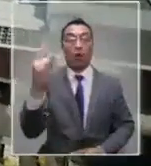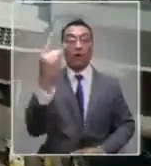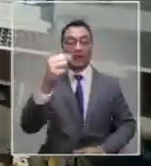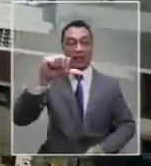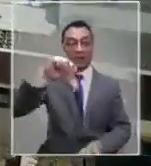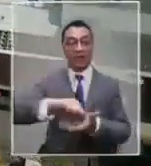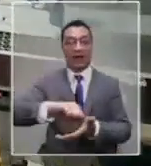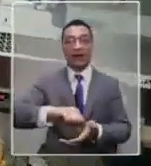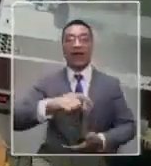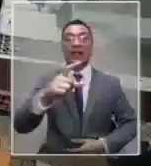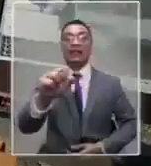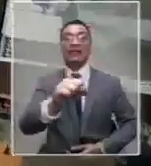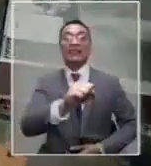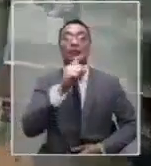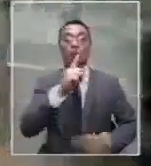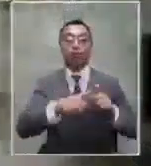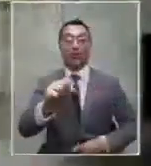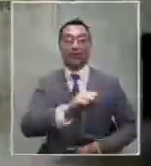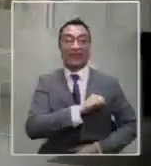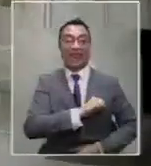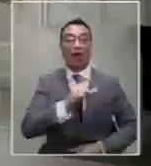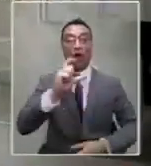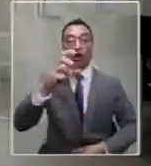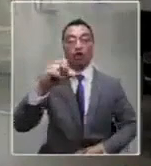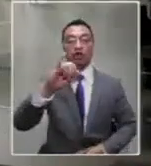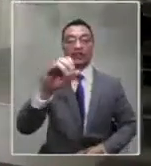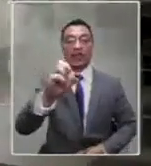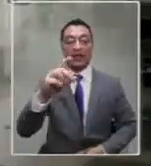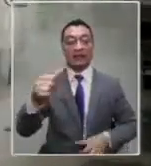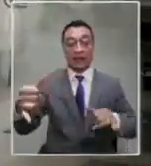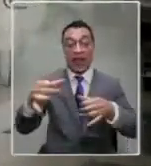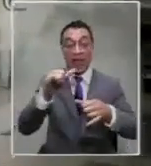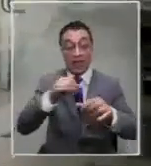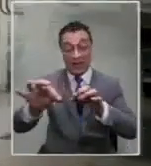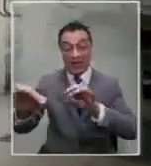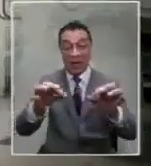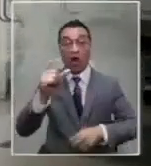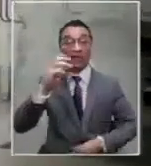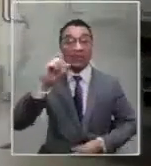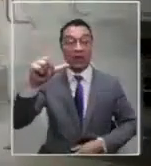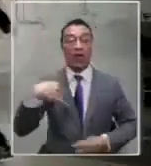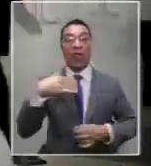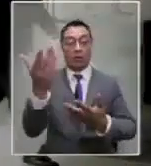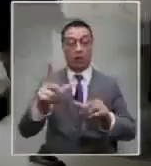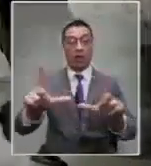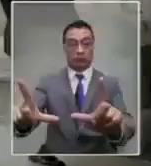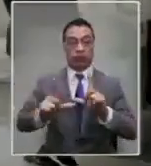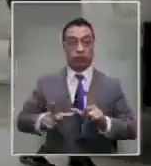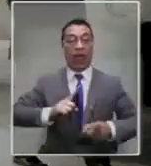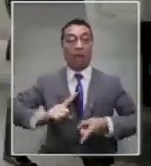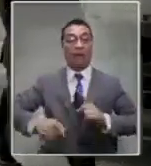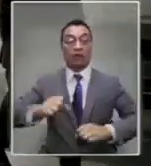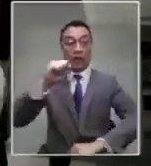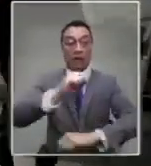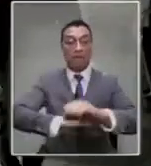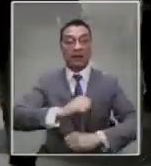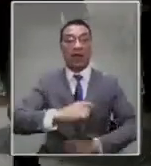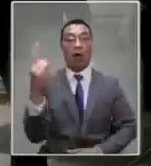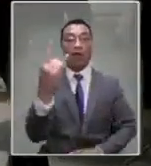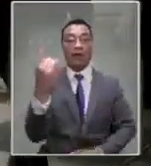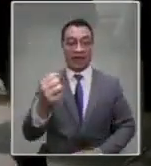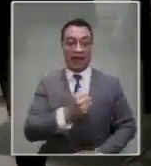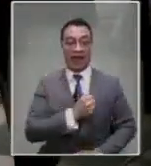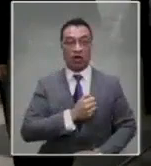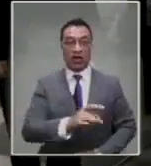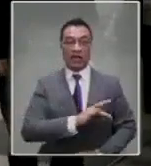de la Universidad Central, Santiago González. Ingeniero civil en obras civiles, tiene un postítulo en administración de empresas en